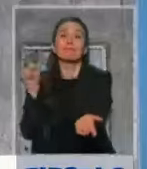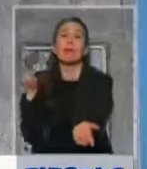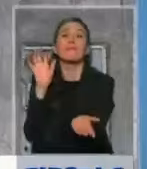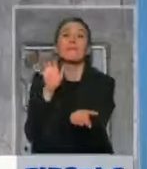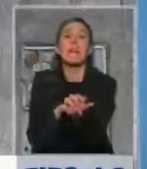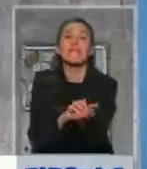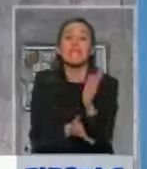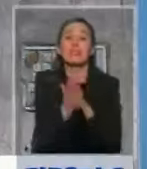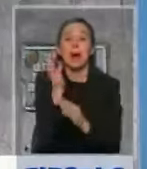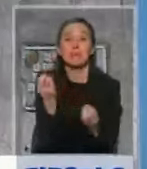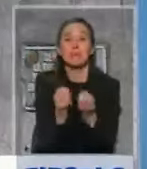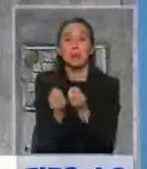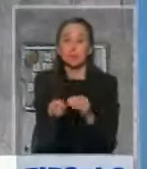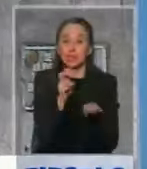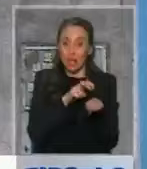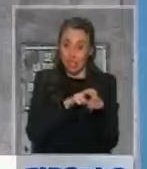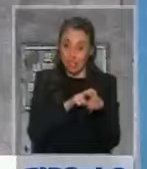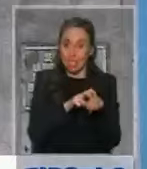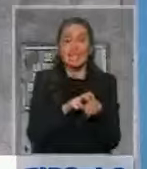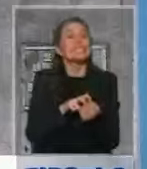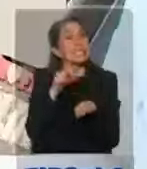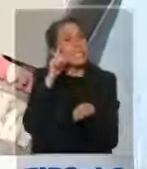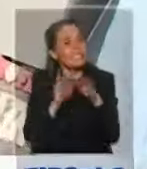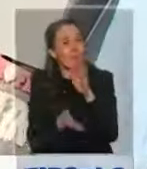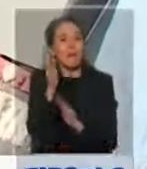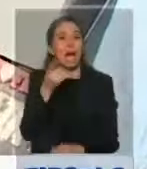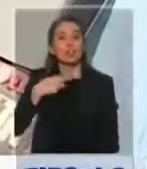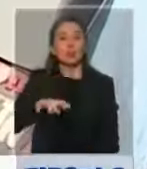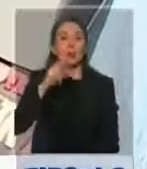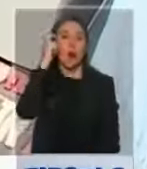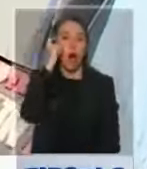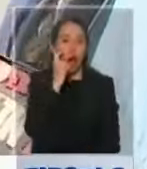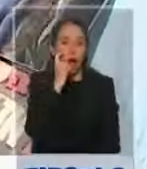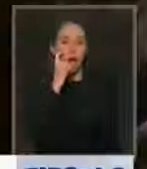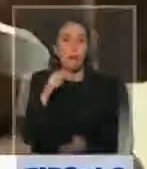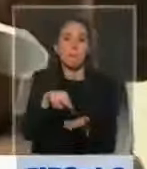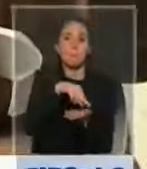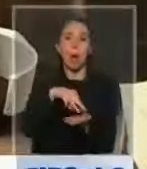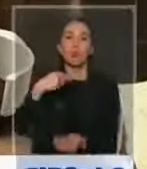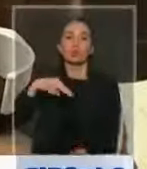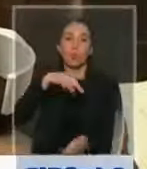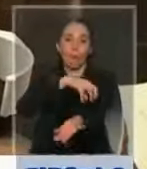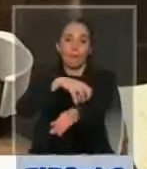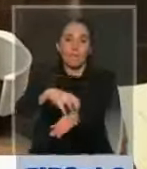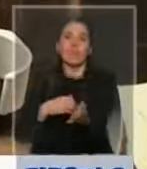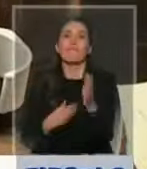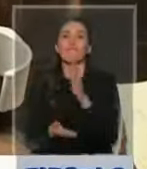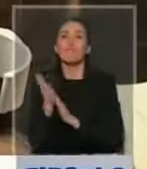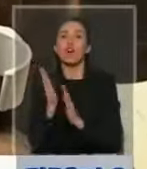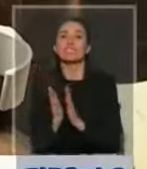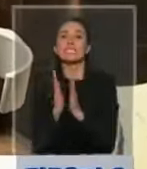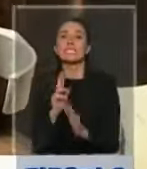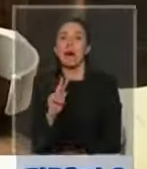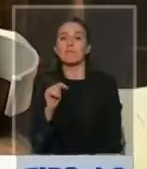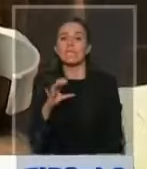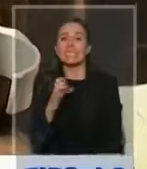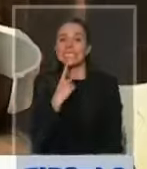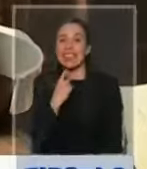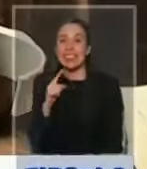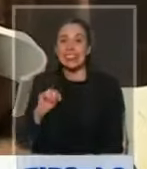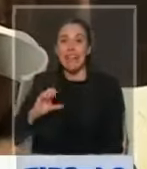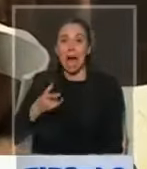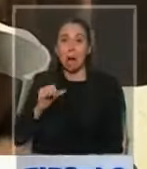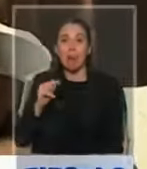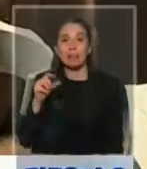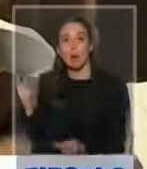muchos pasajeros eligieron el sur, región de O'Higgins, Maule y Ñuble. Vamos a San Vicente de Tahuatahua con mi madre, así que